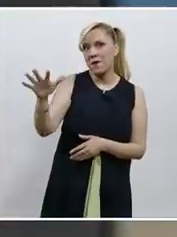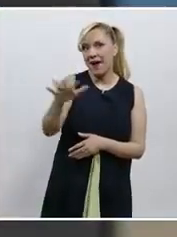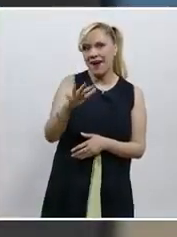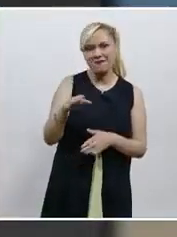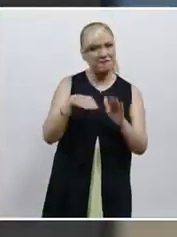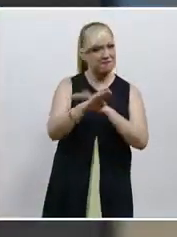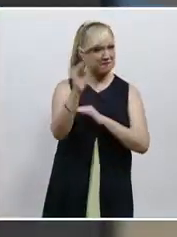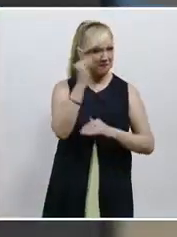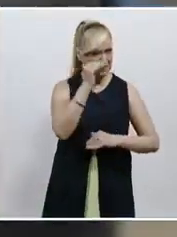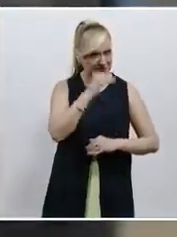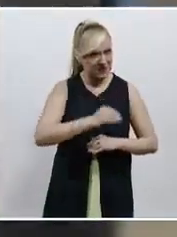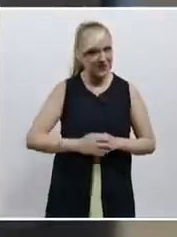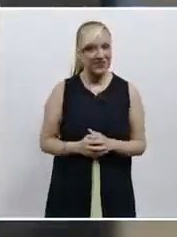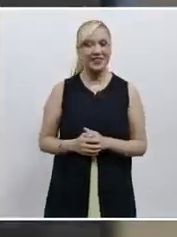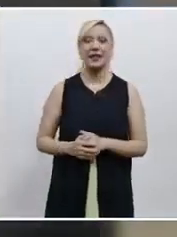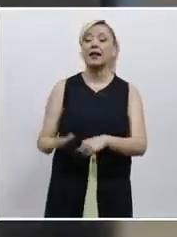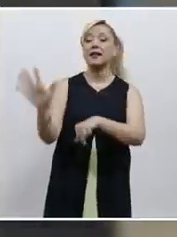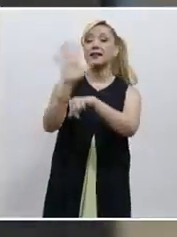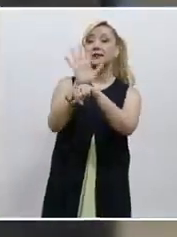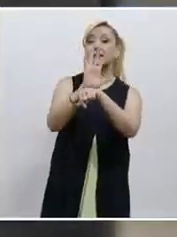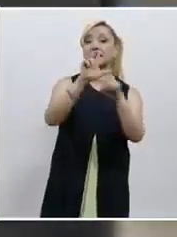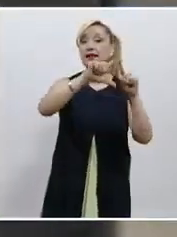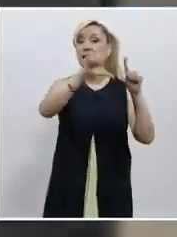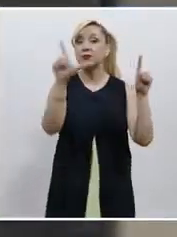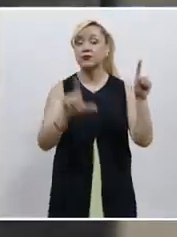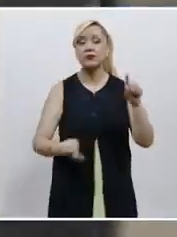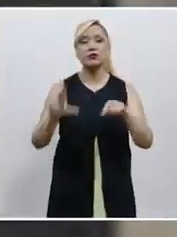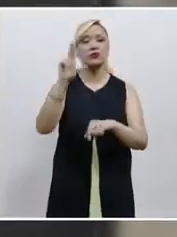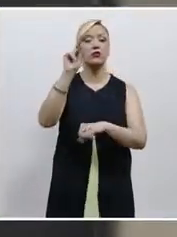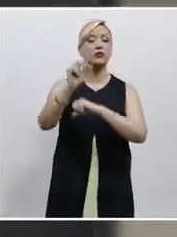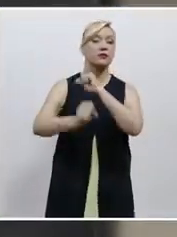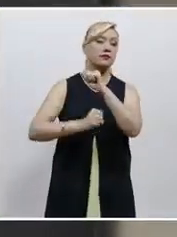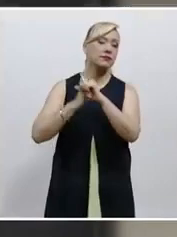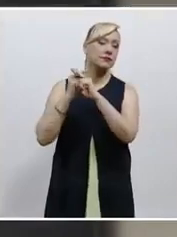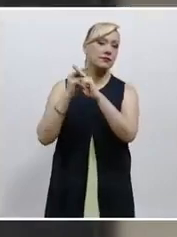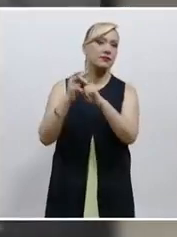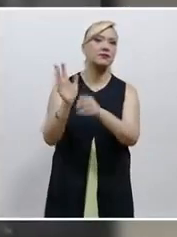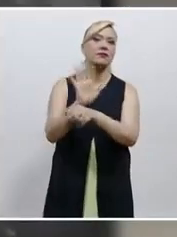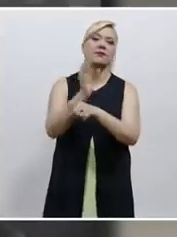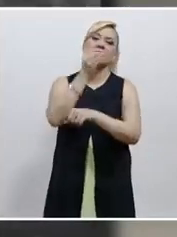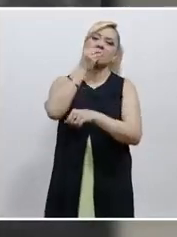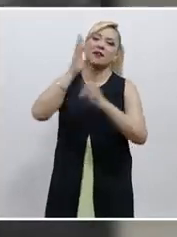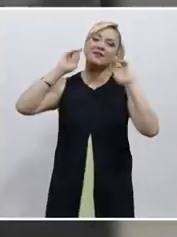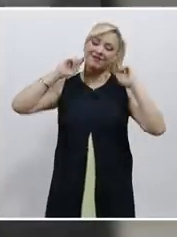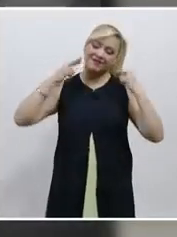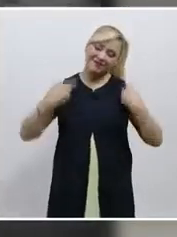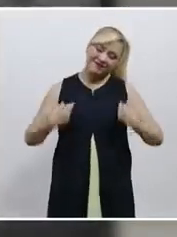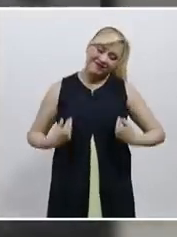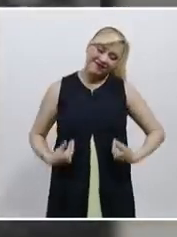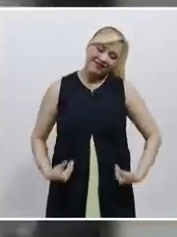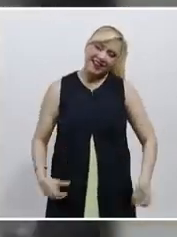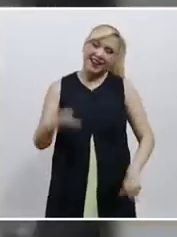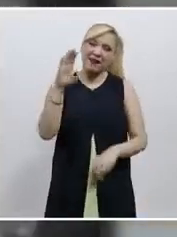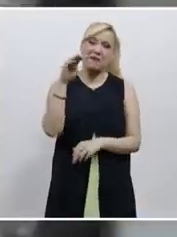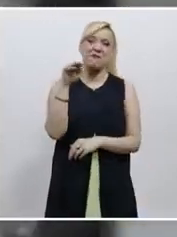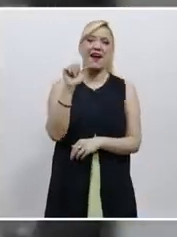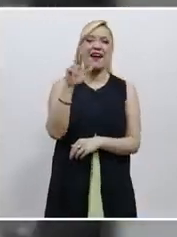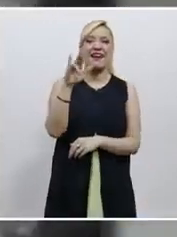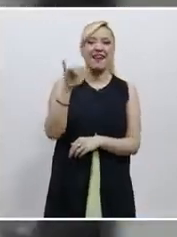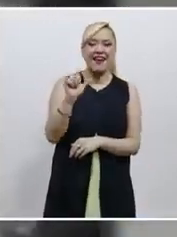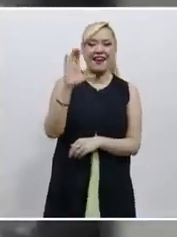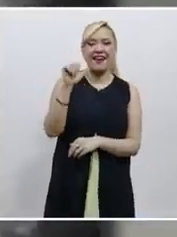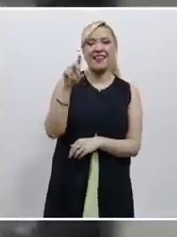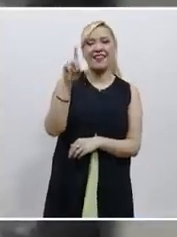La Cineteca Nacional celebra los 80 años del estreno del filme María Candelaria, protagonizado por Dolores del Río y Pedro